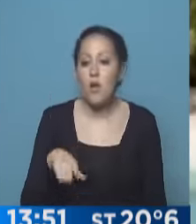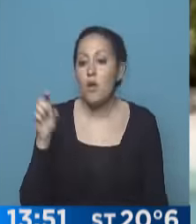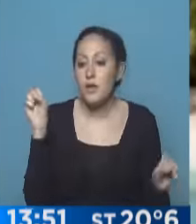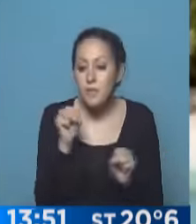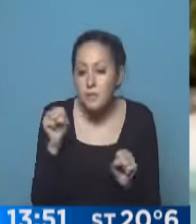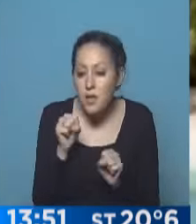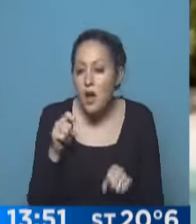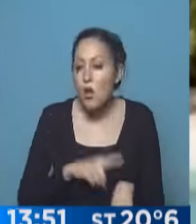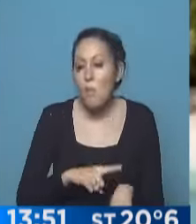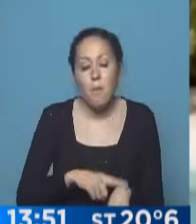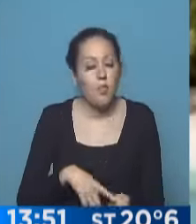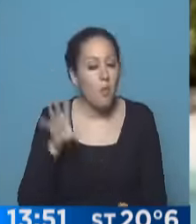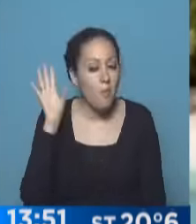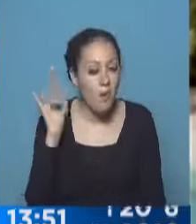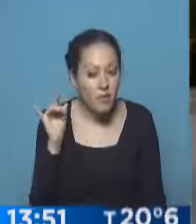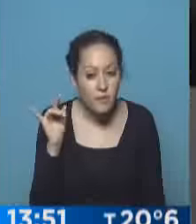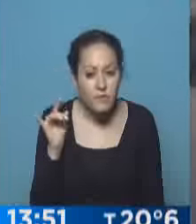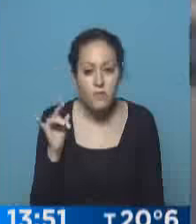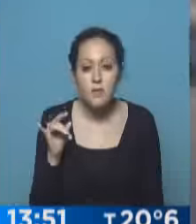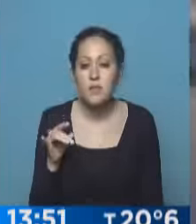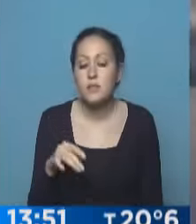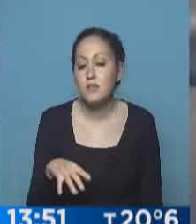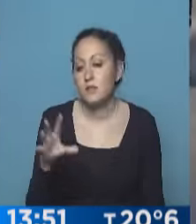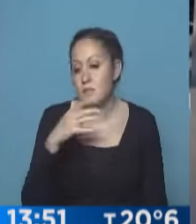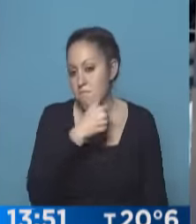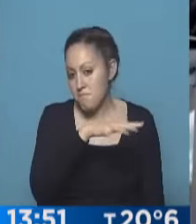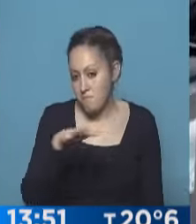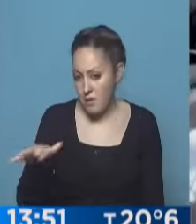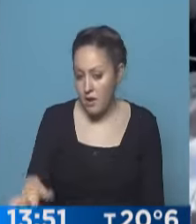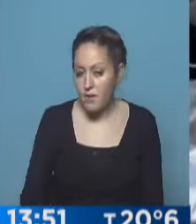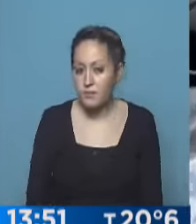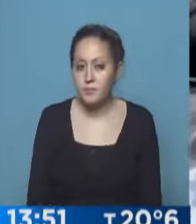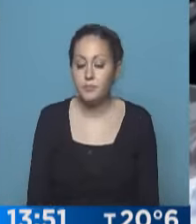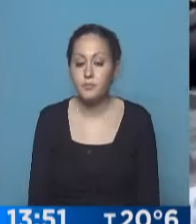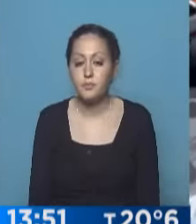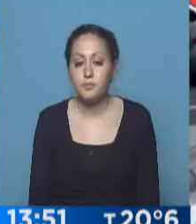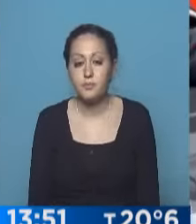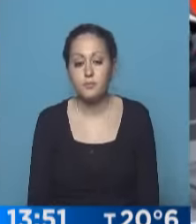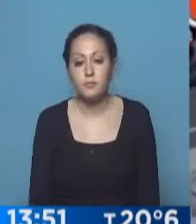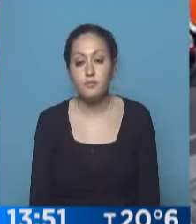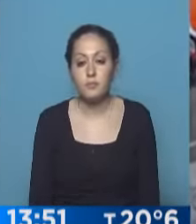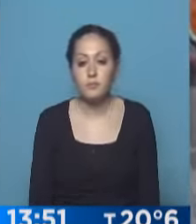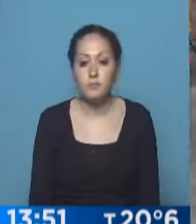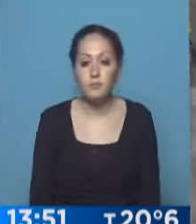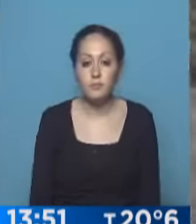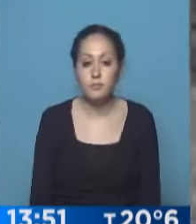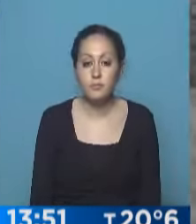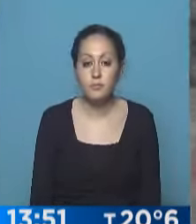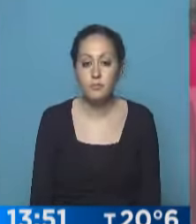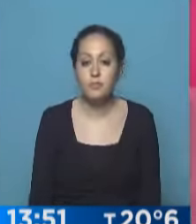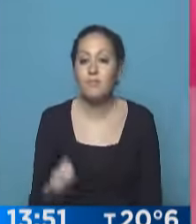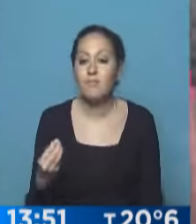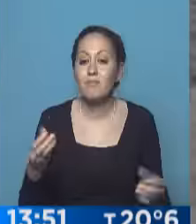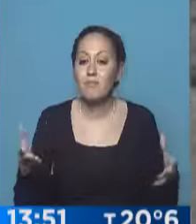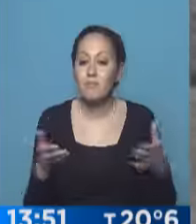el momento más complicado en clima, en mar. Un desembarco seguro es el objetivo de quienes se suben a los gomones